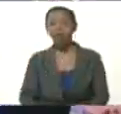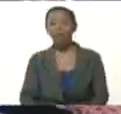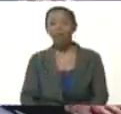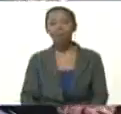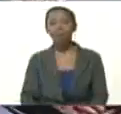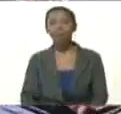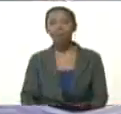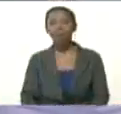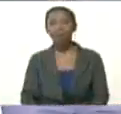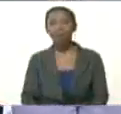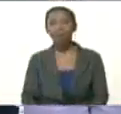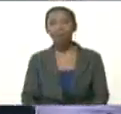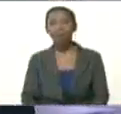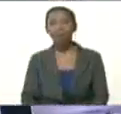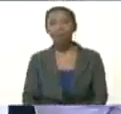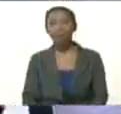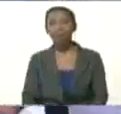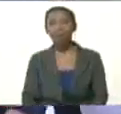saludo.